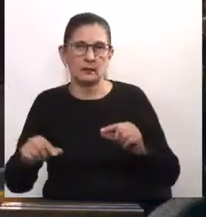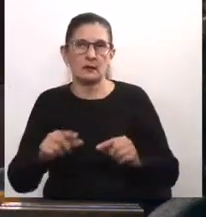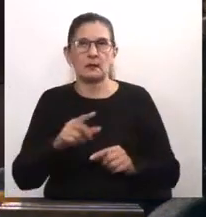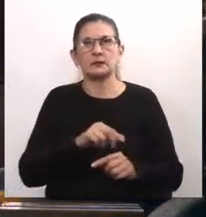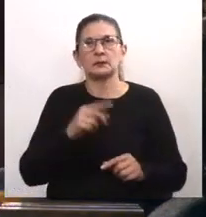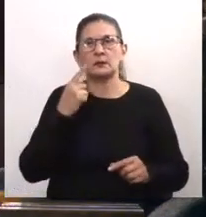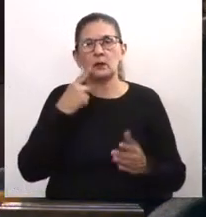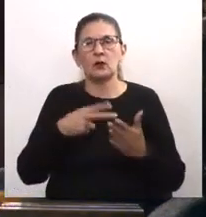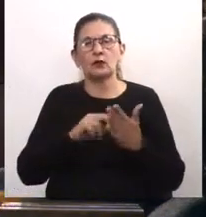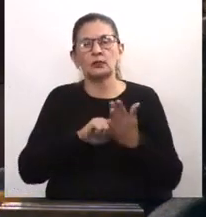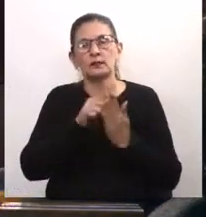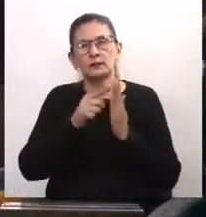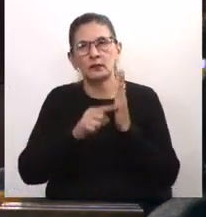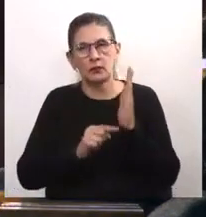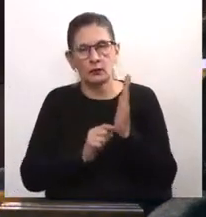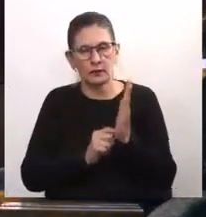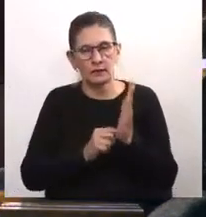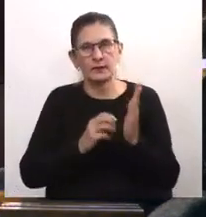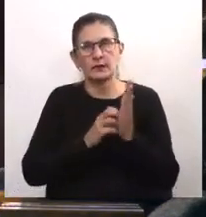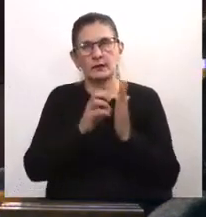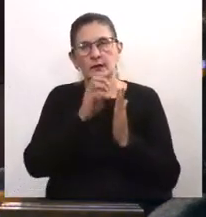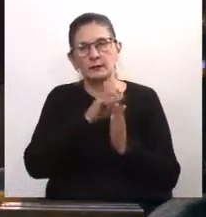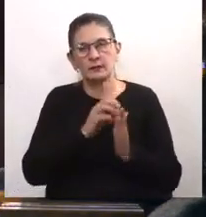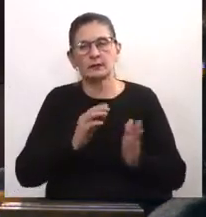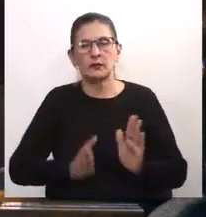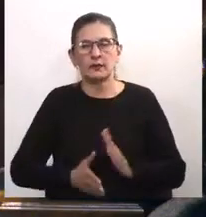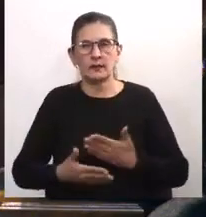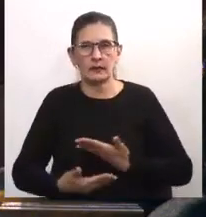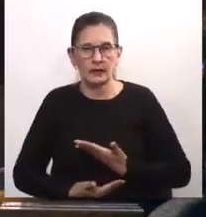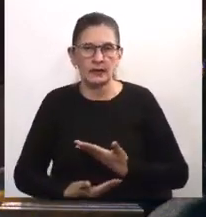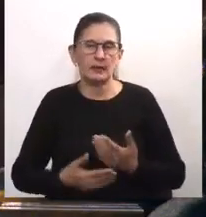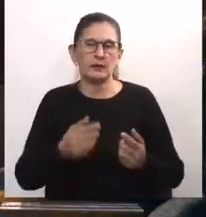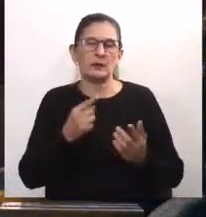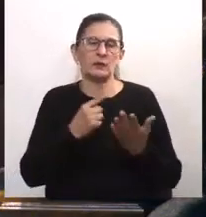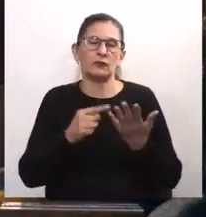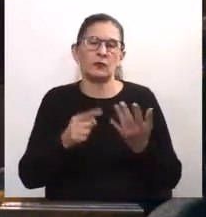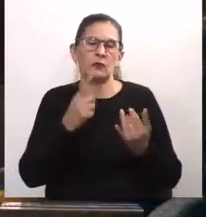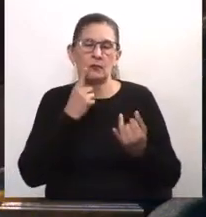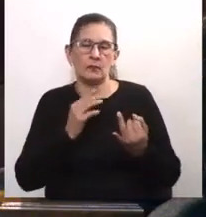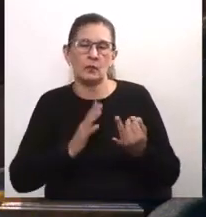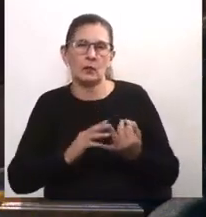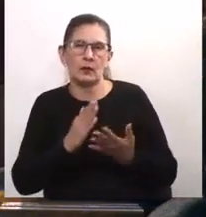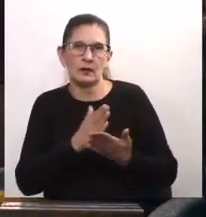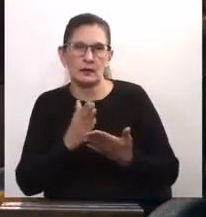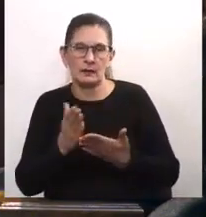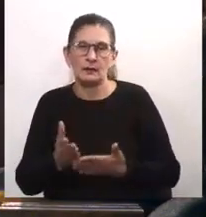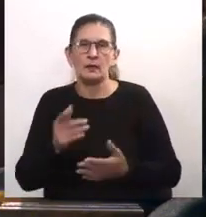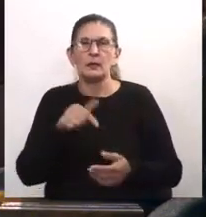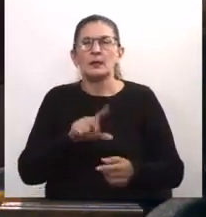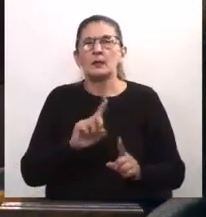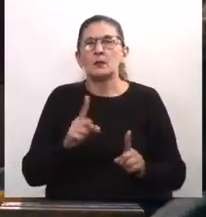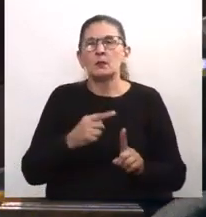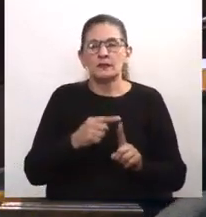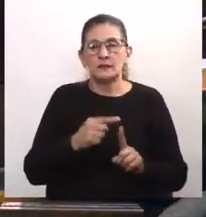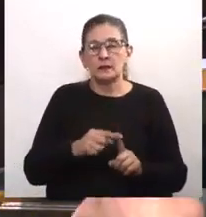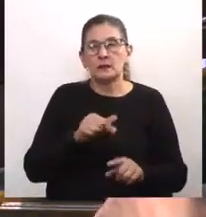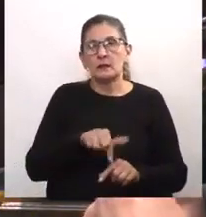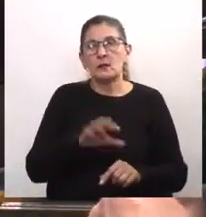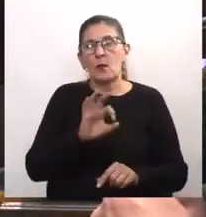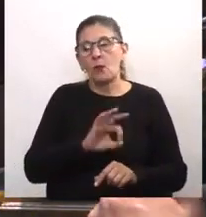los cortes geográficos etarios, de géneros, de patologías preexistentes, los que no han existido o no